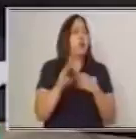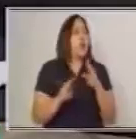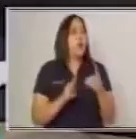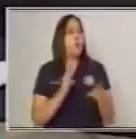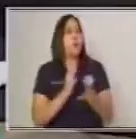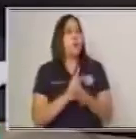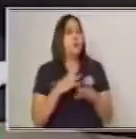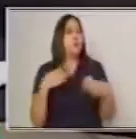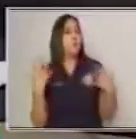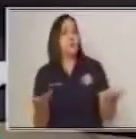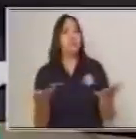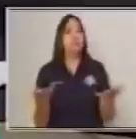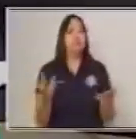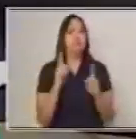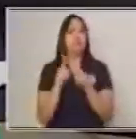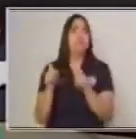peligros.